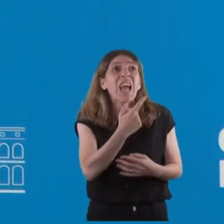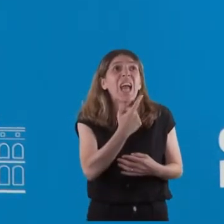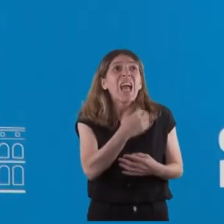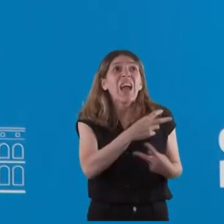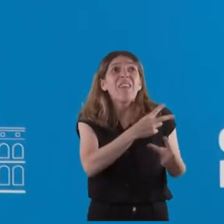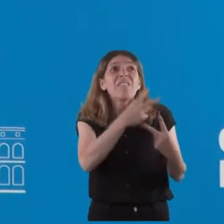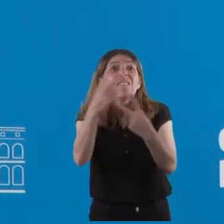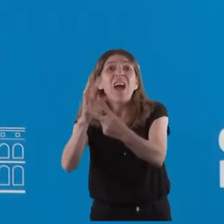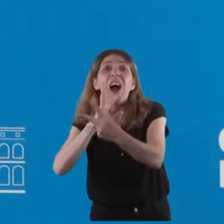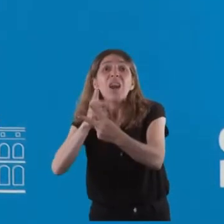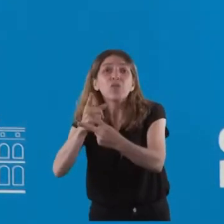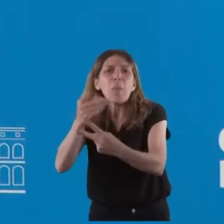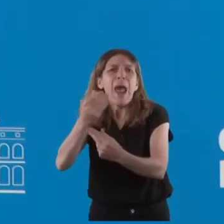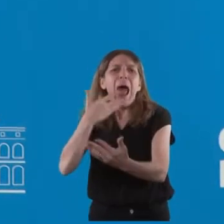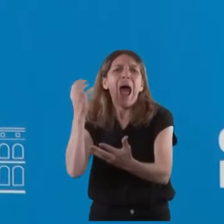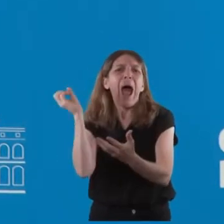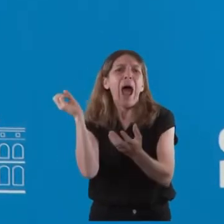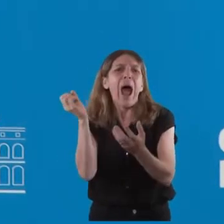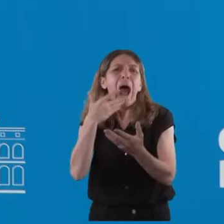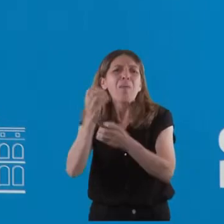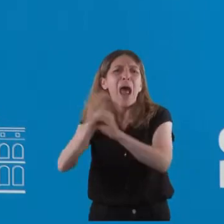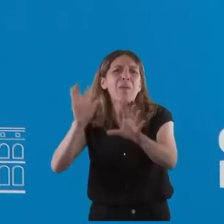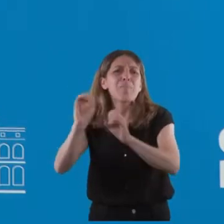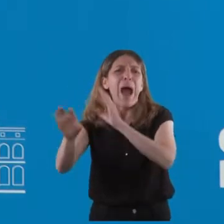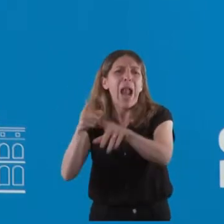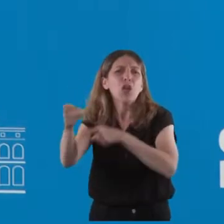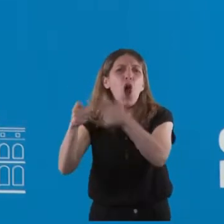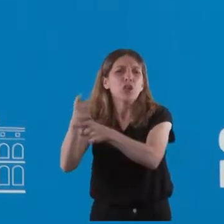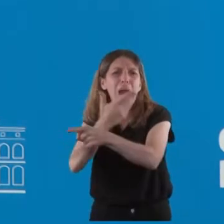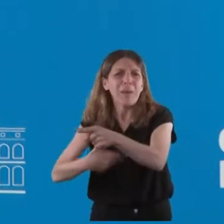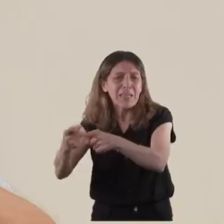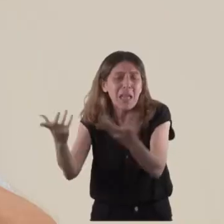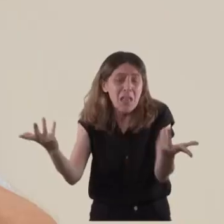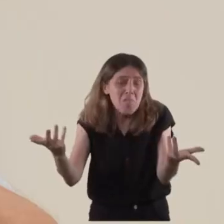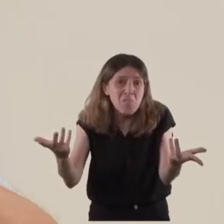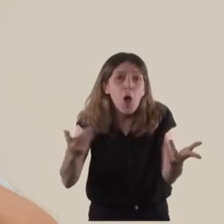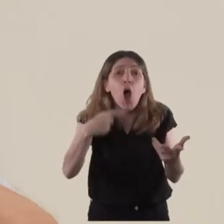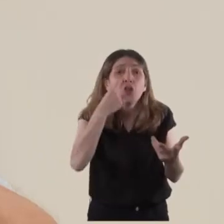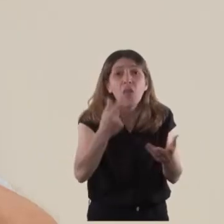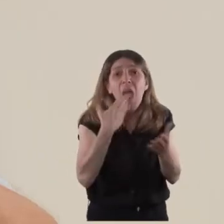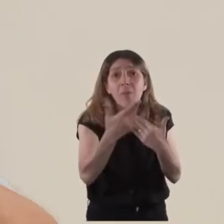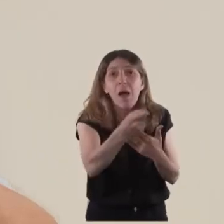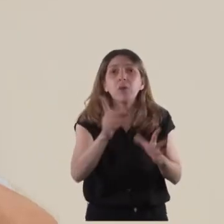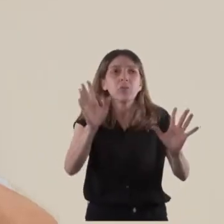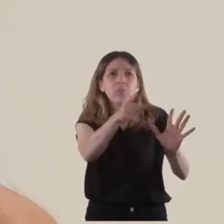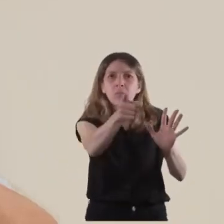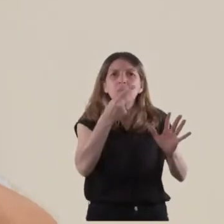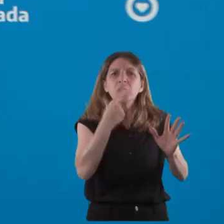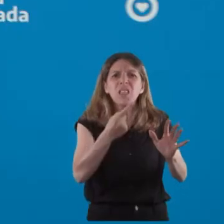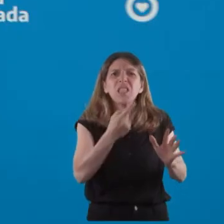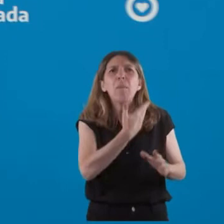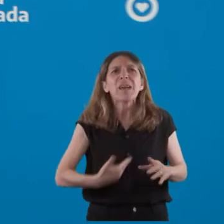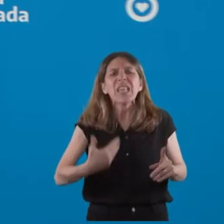condenar el estalinismo tal vez en la próxima oportunidad volvemos a hablarlo le pregunto si no quiero que ameritó un pedido de disculpas no